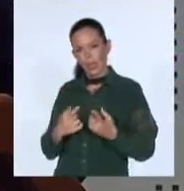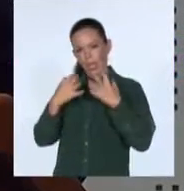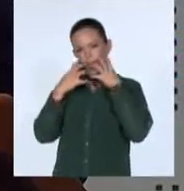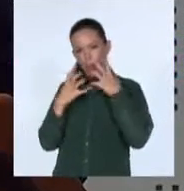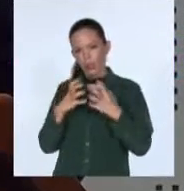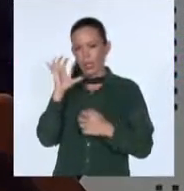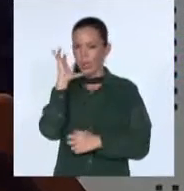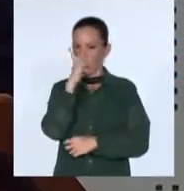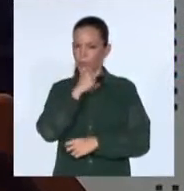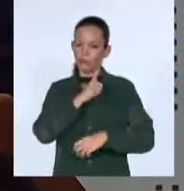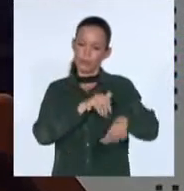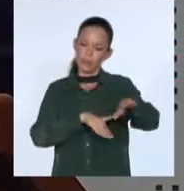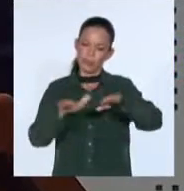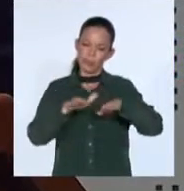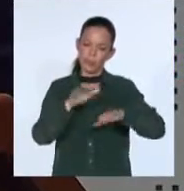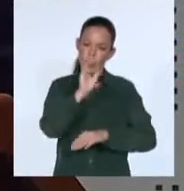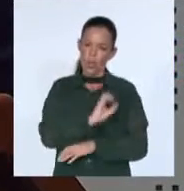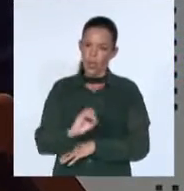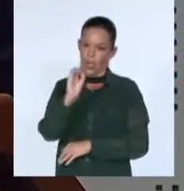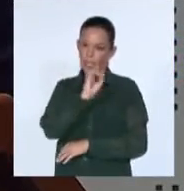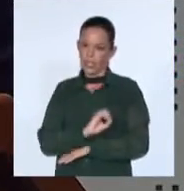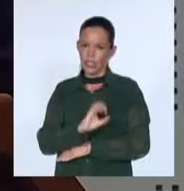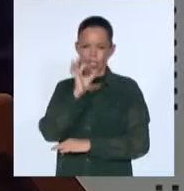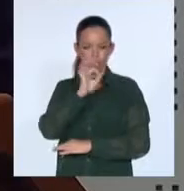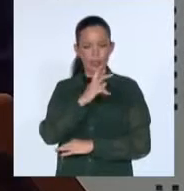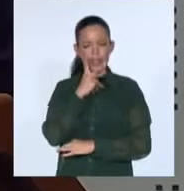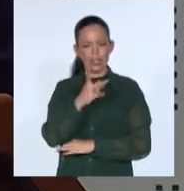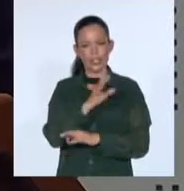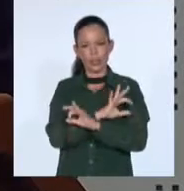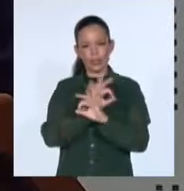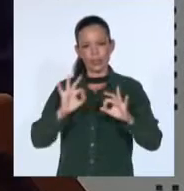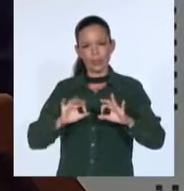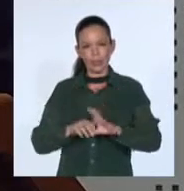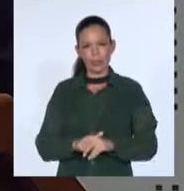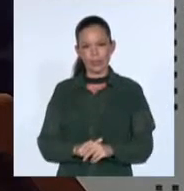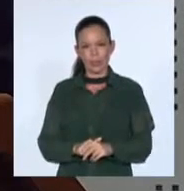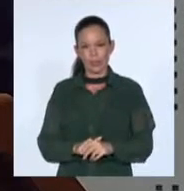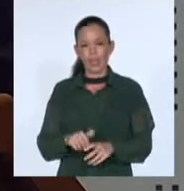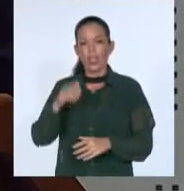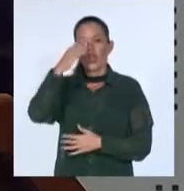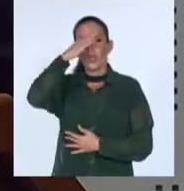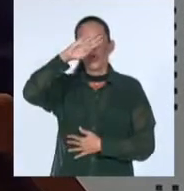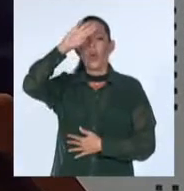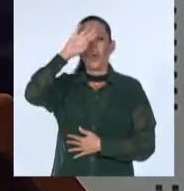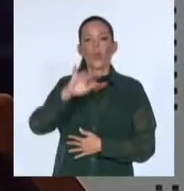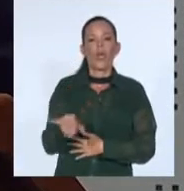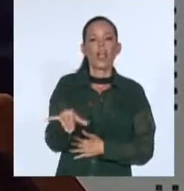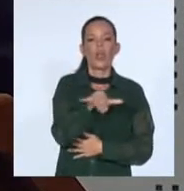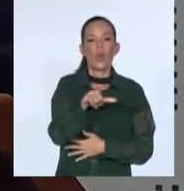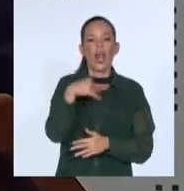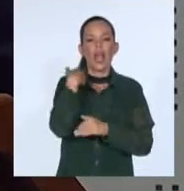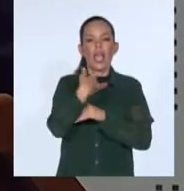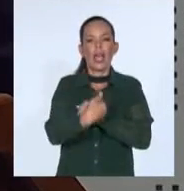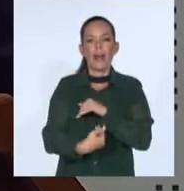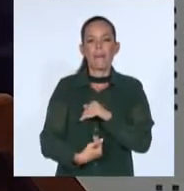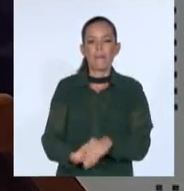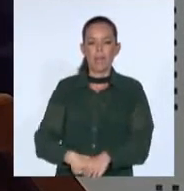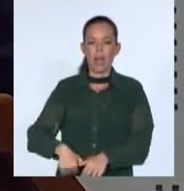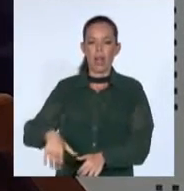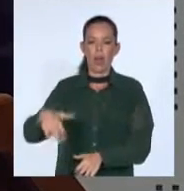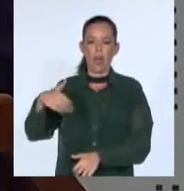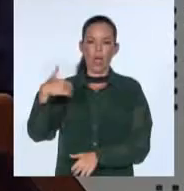la solidaridad con que siempre nos recibe. Cuba es un pueblo hermano de la Argentina, a la